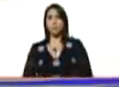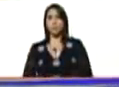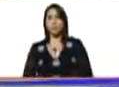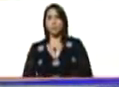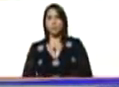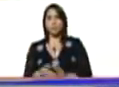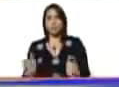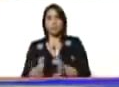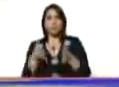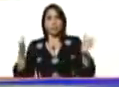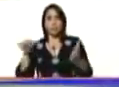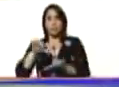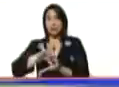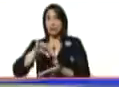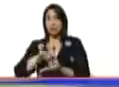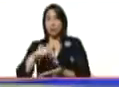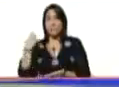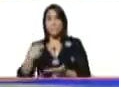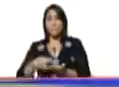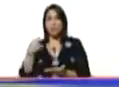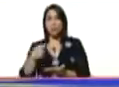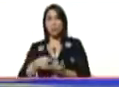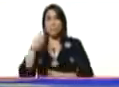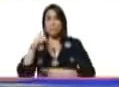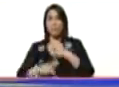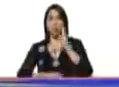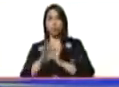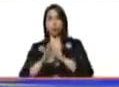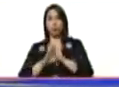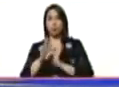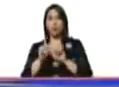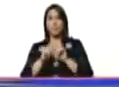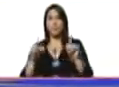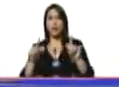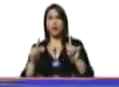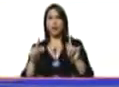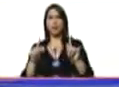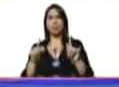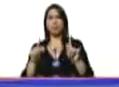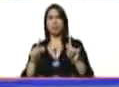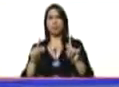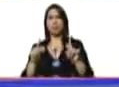El gran centro de inversión productiva, para que vengan